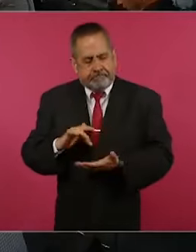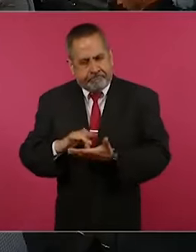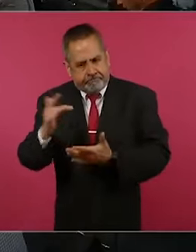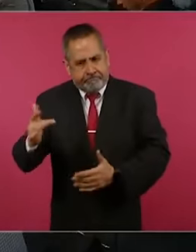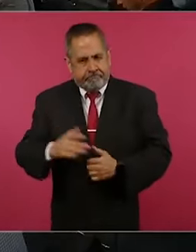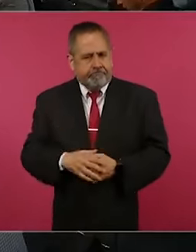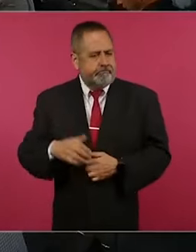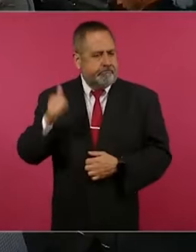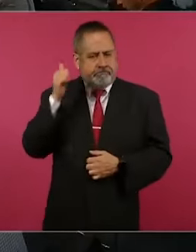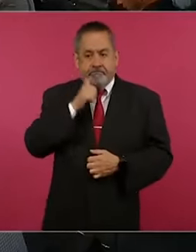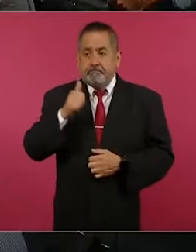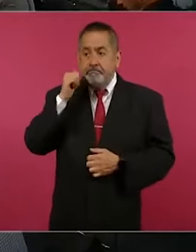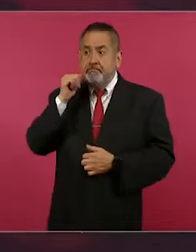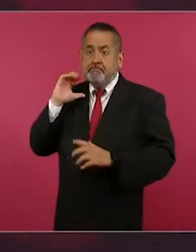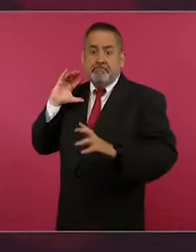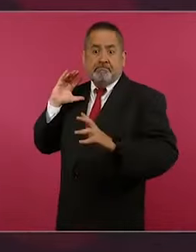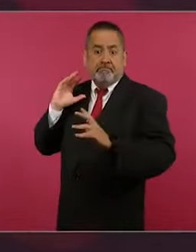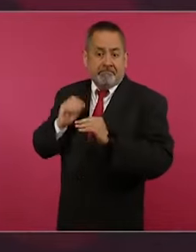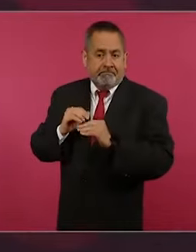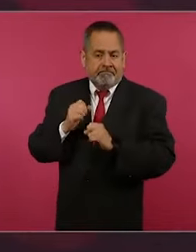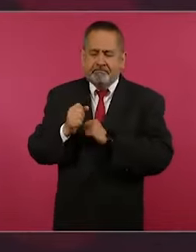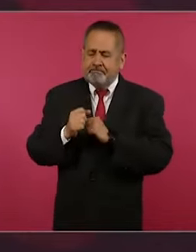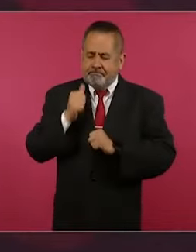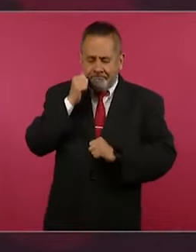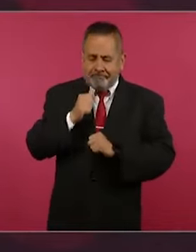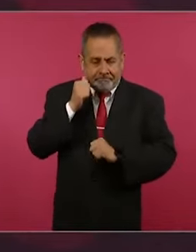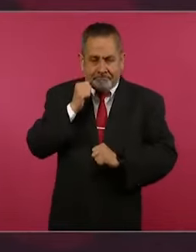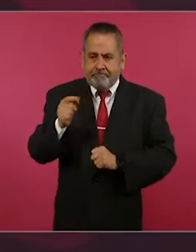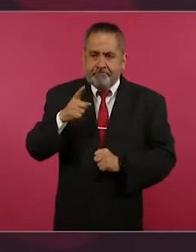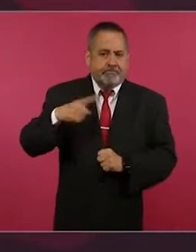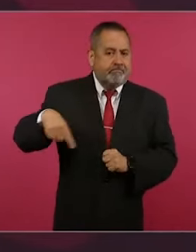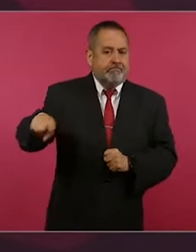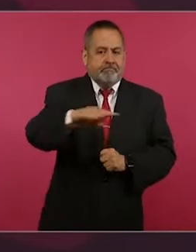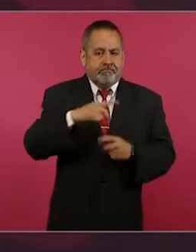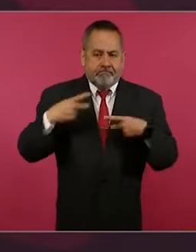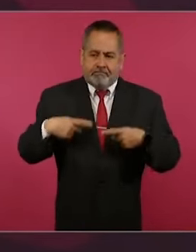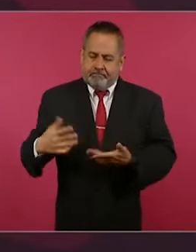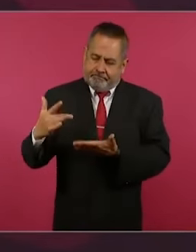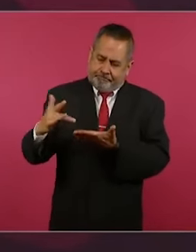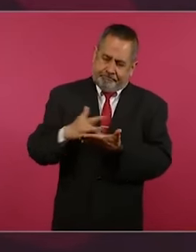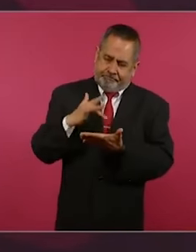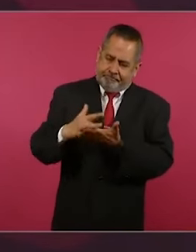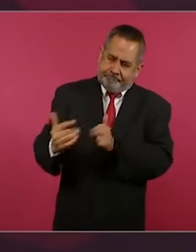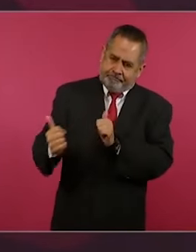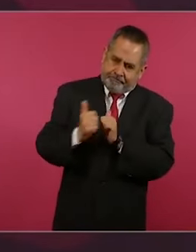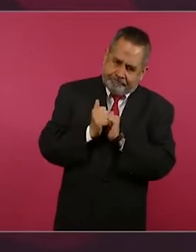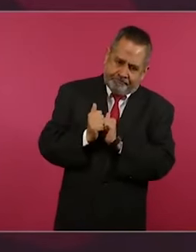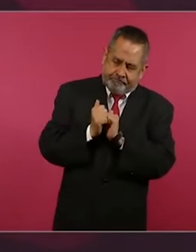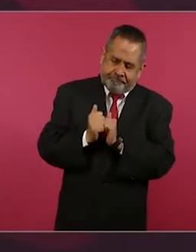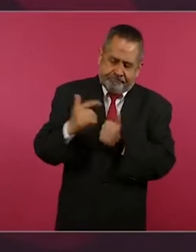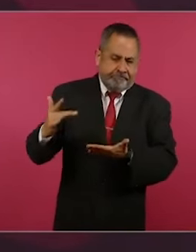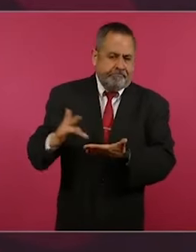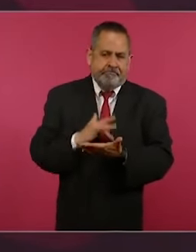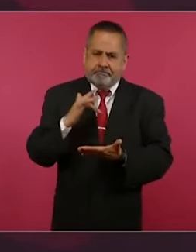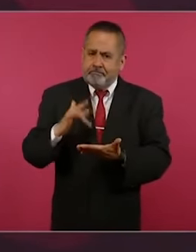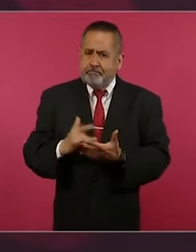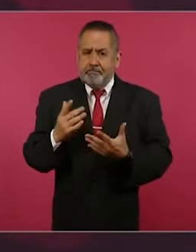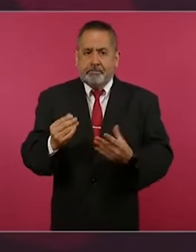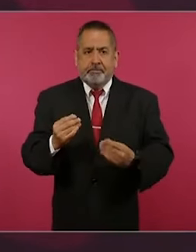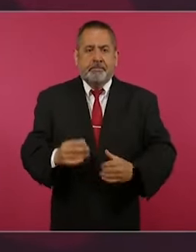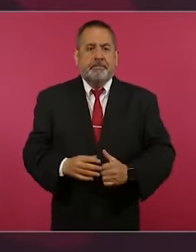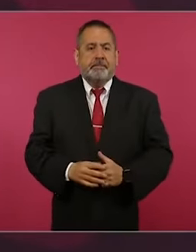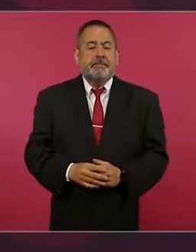contado con su acompañamiento. Lo que hemos hecho